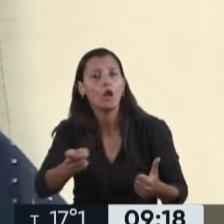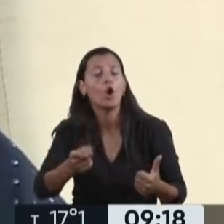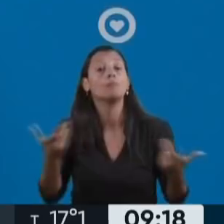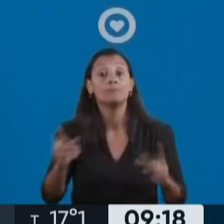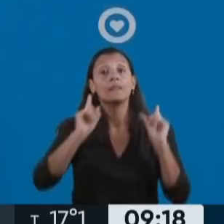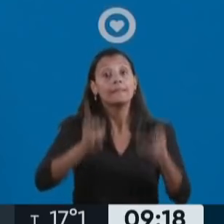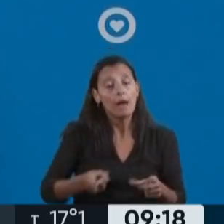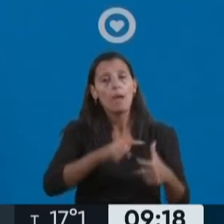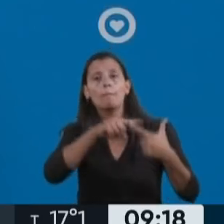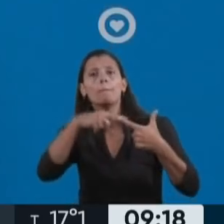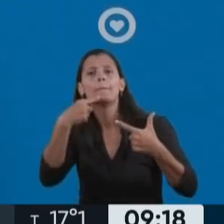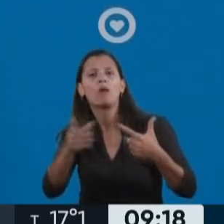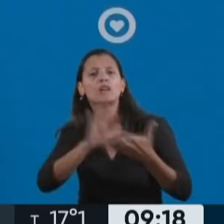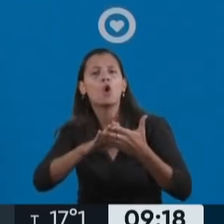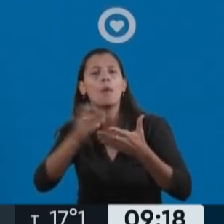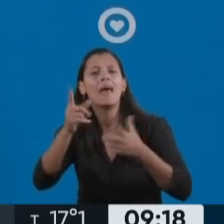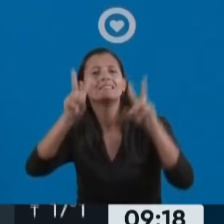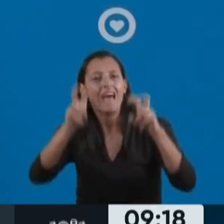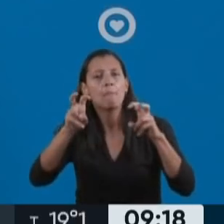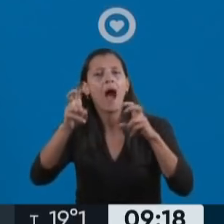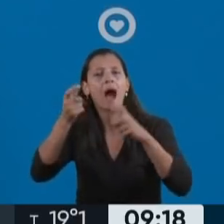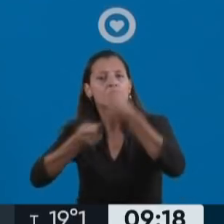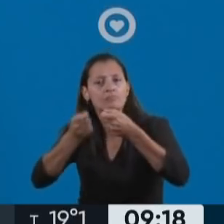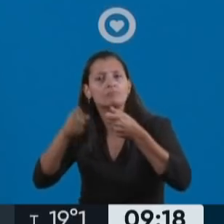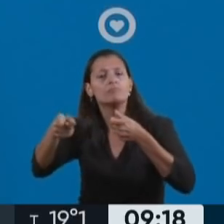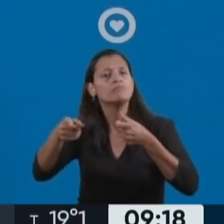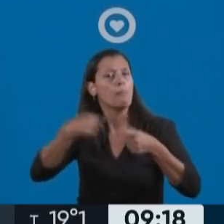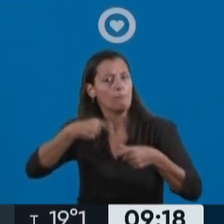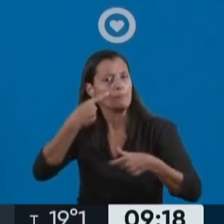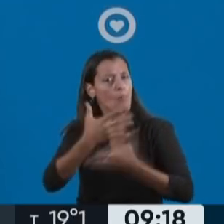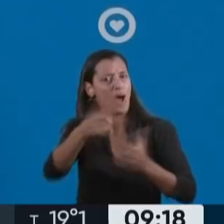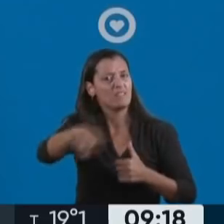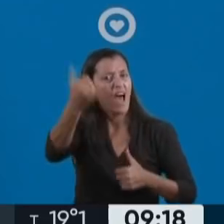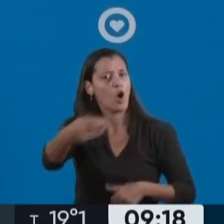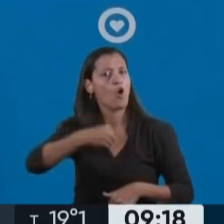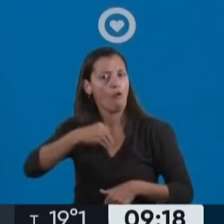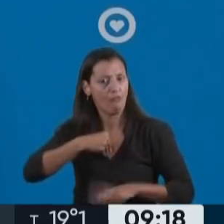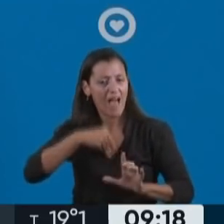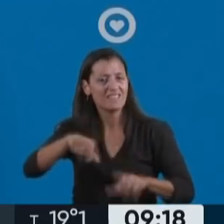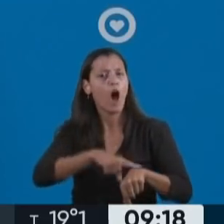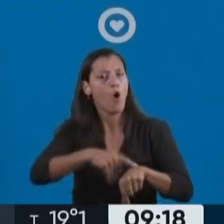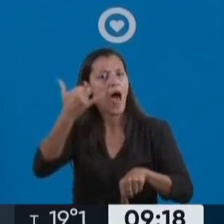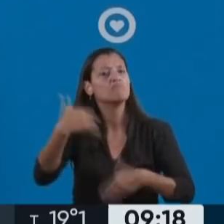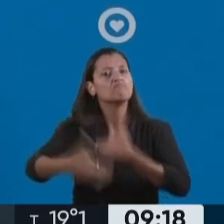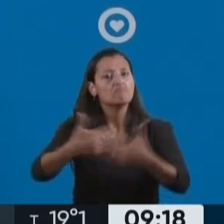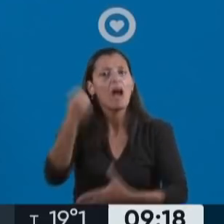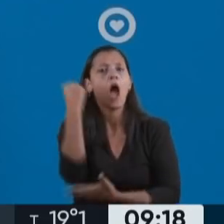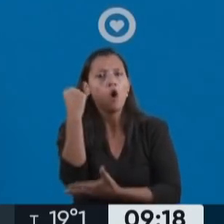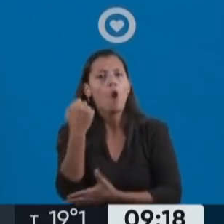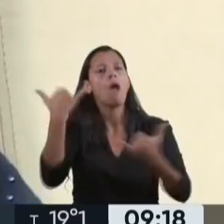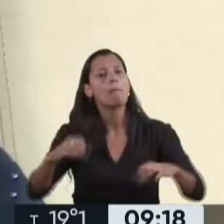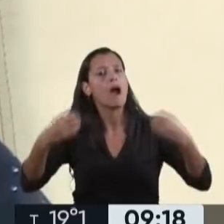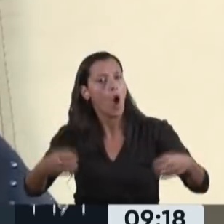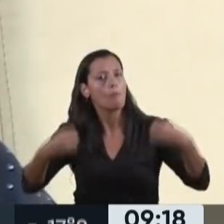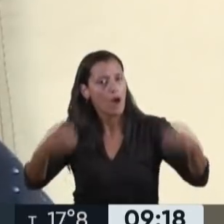el efecto en los mercados, dado que ha mostrado desconfianza de la situación económica en los mercados, más allá de que